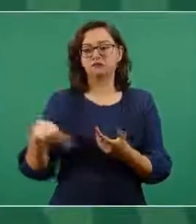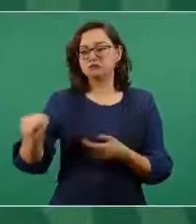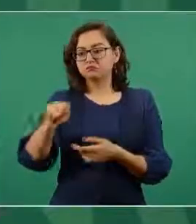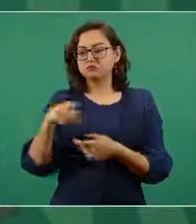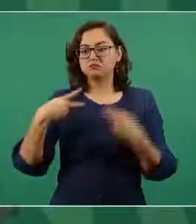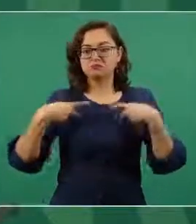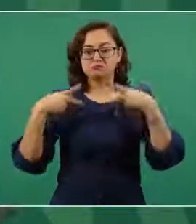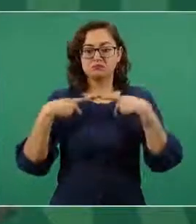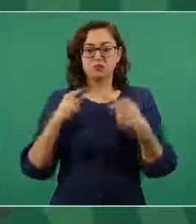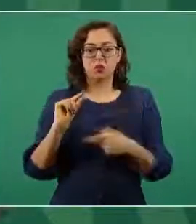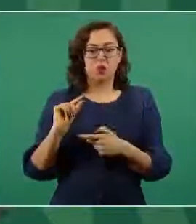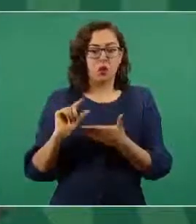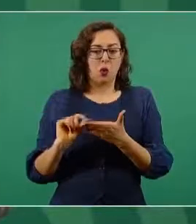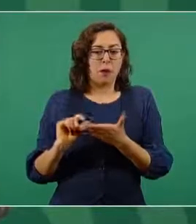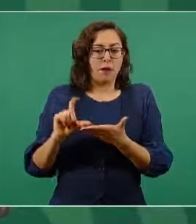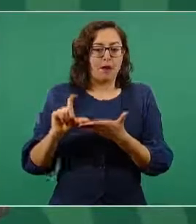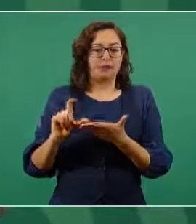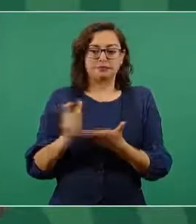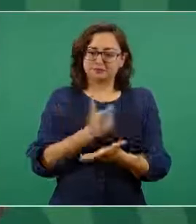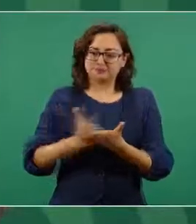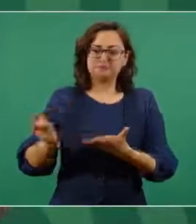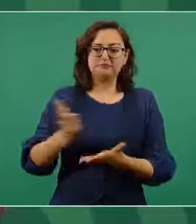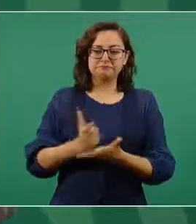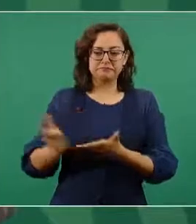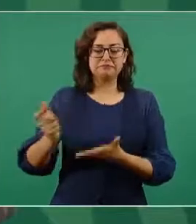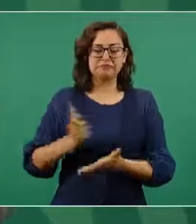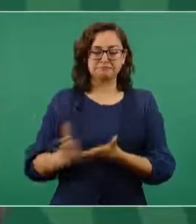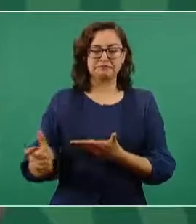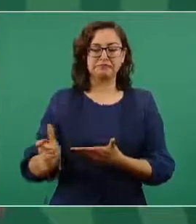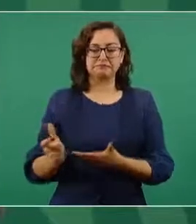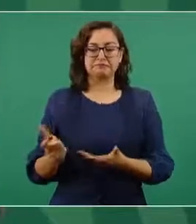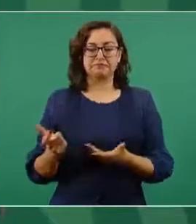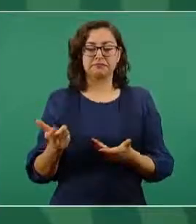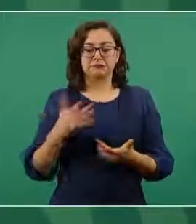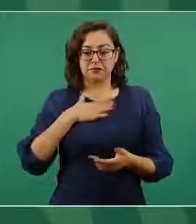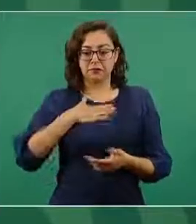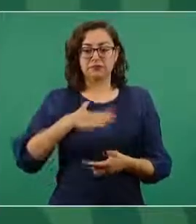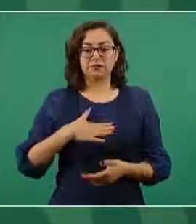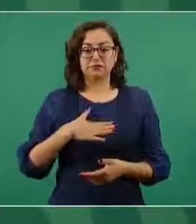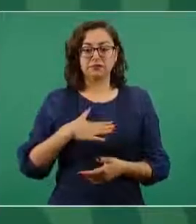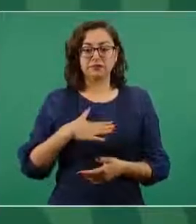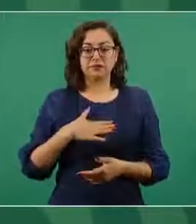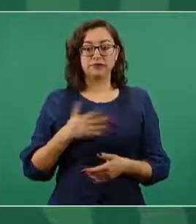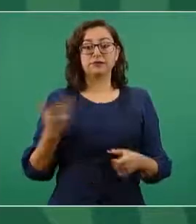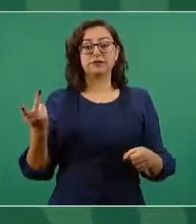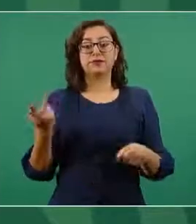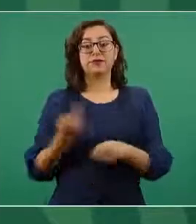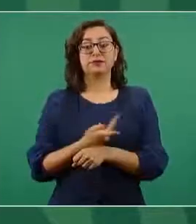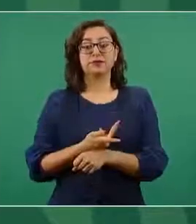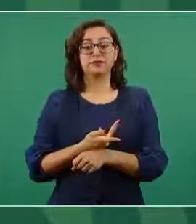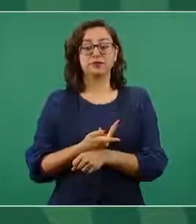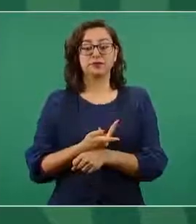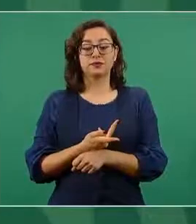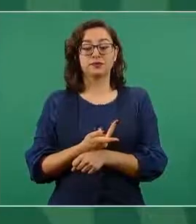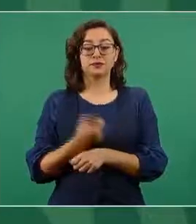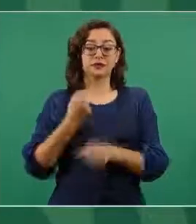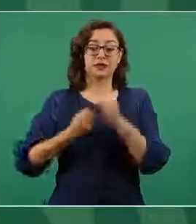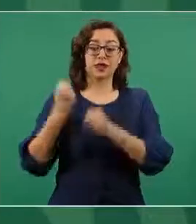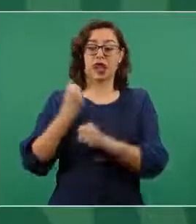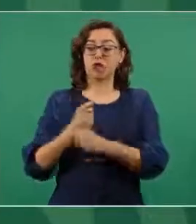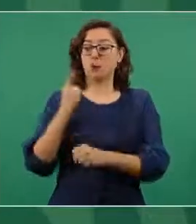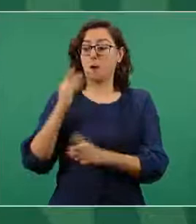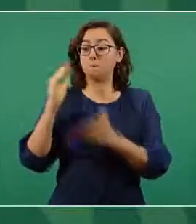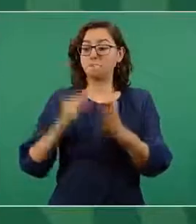recibieran lo justo, porque como se hizo la reforma del